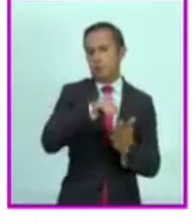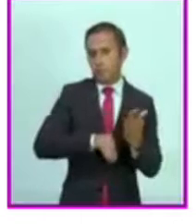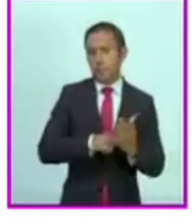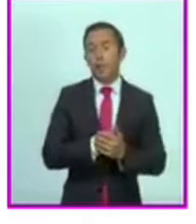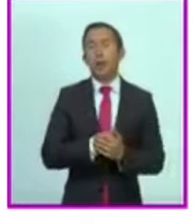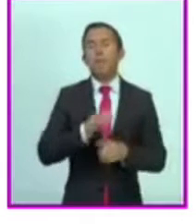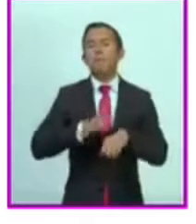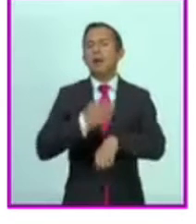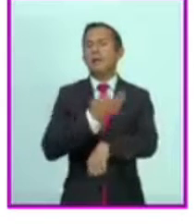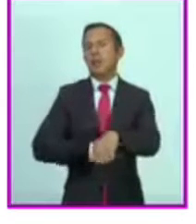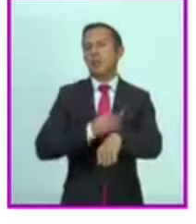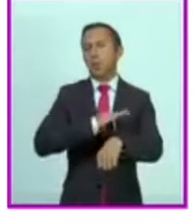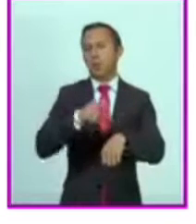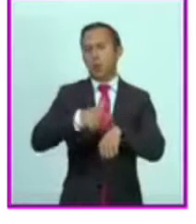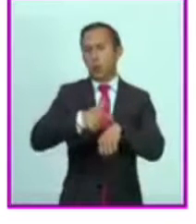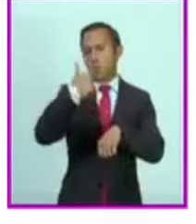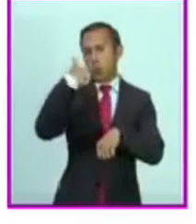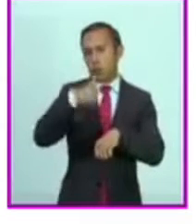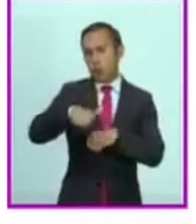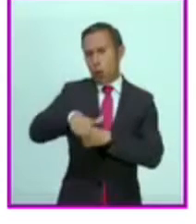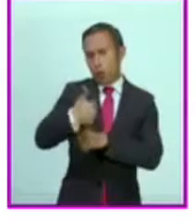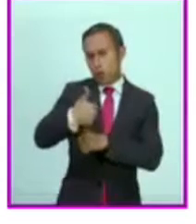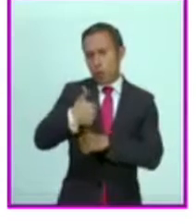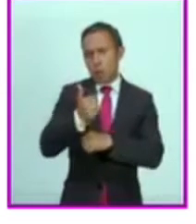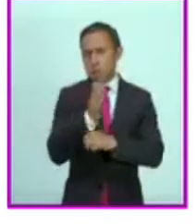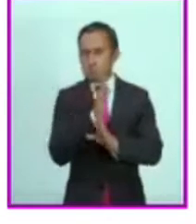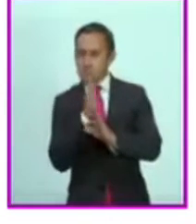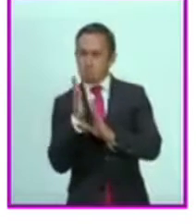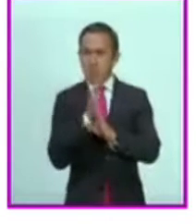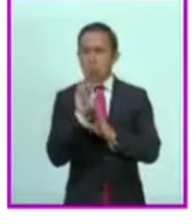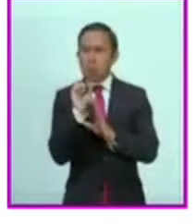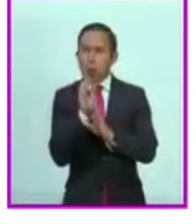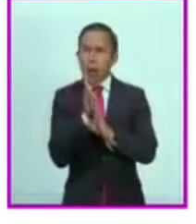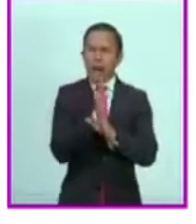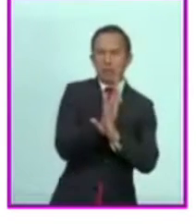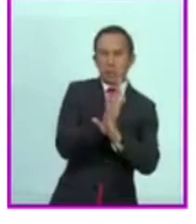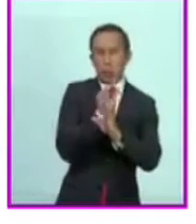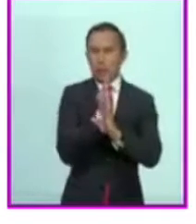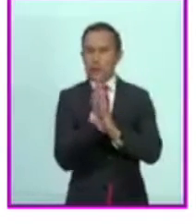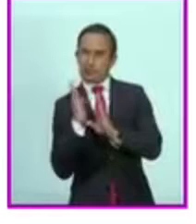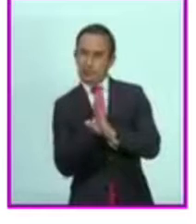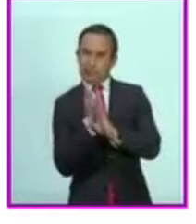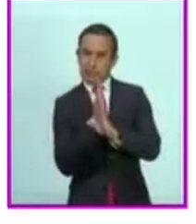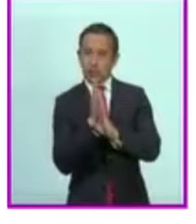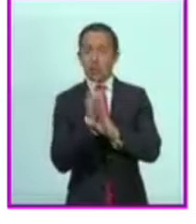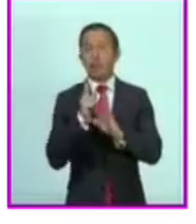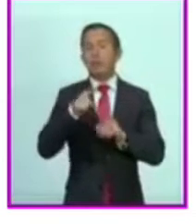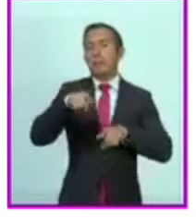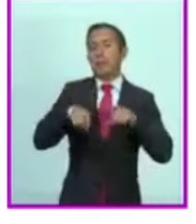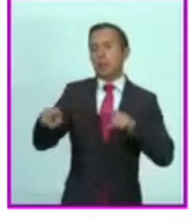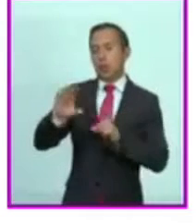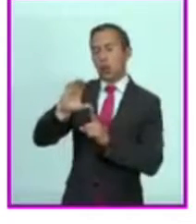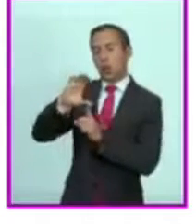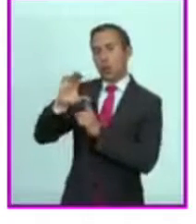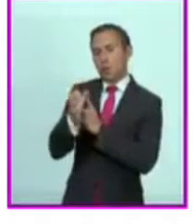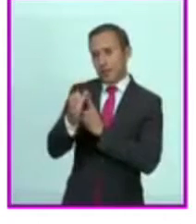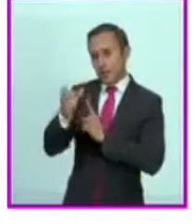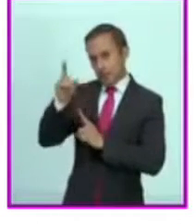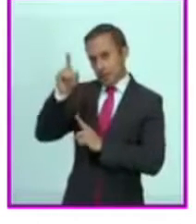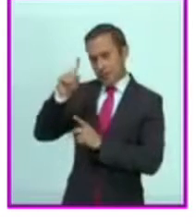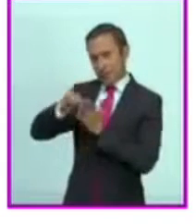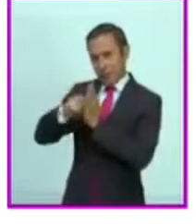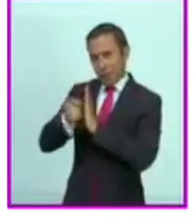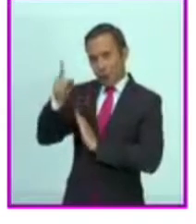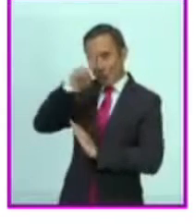un poco antes o un poco después según lo determine el comité técnico asesor del conteo rápido volveré a dirigirme a